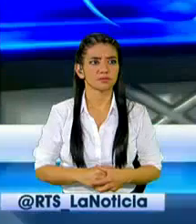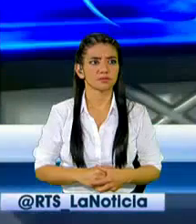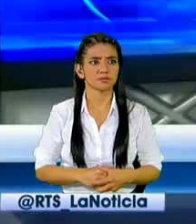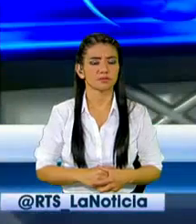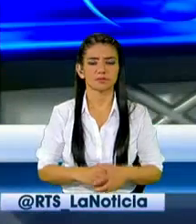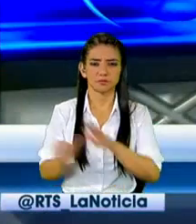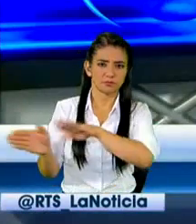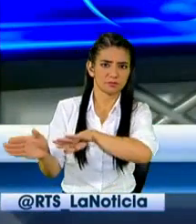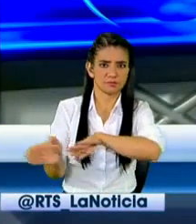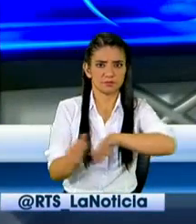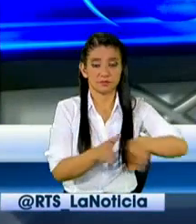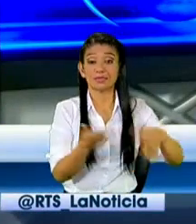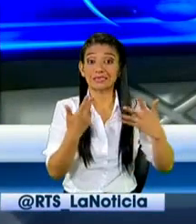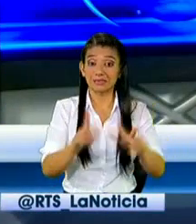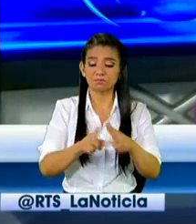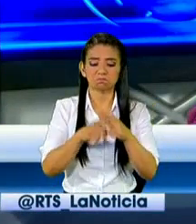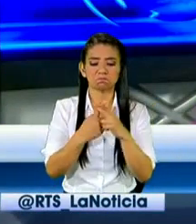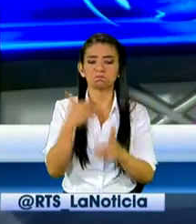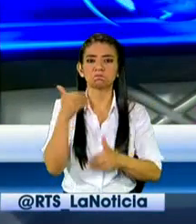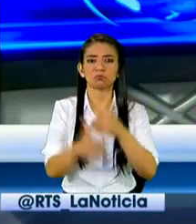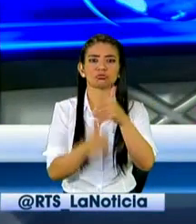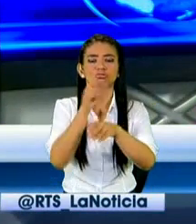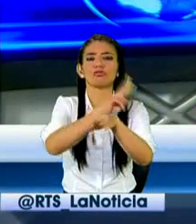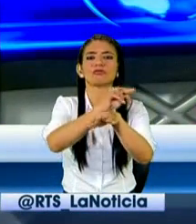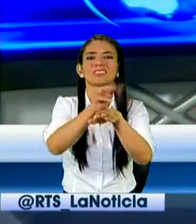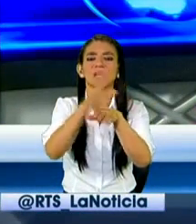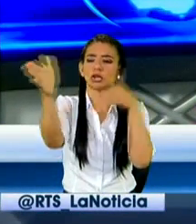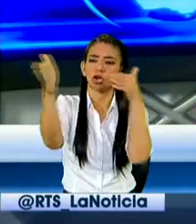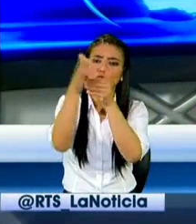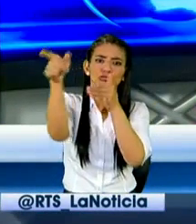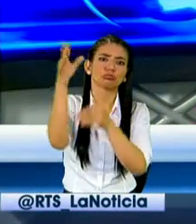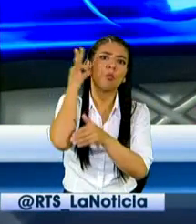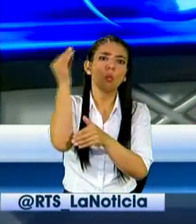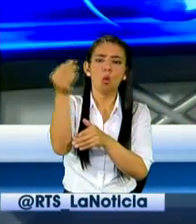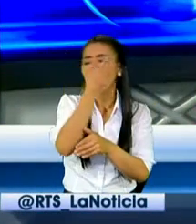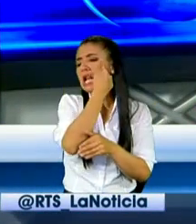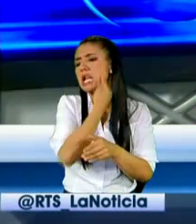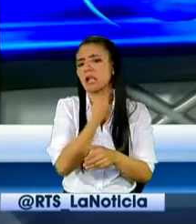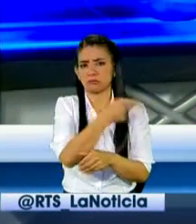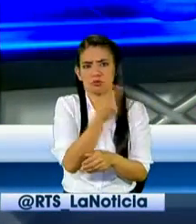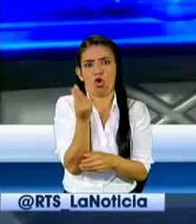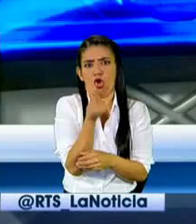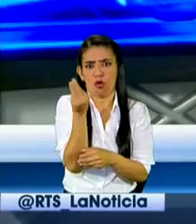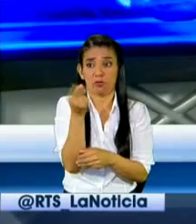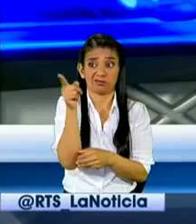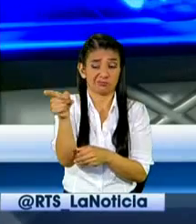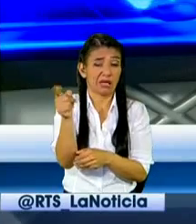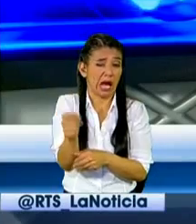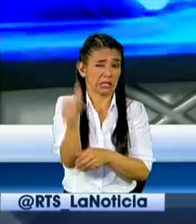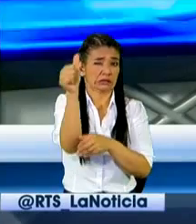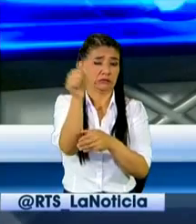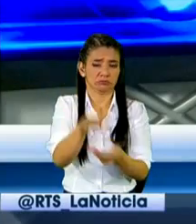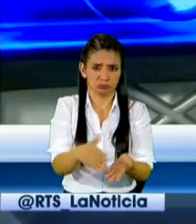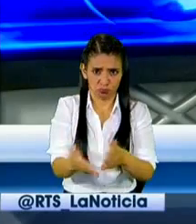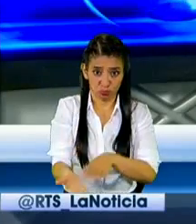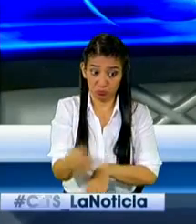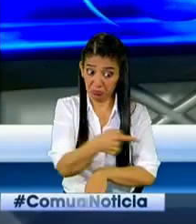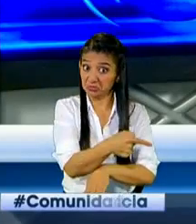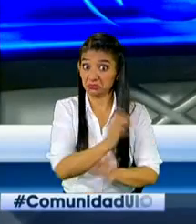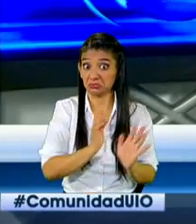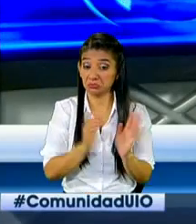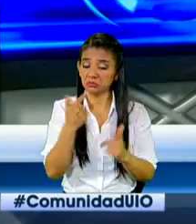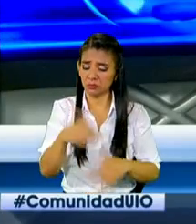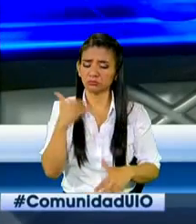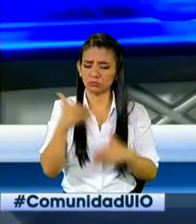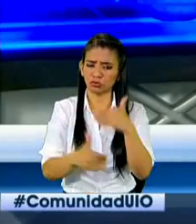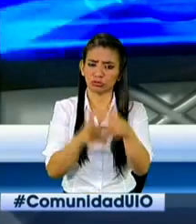Se abrió instrucción fiscal en contra de la mujer acusada de cortar el rostro de una joven. Ella enfrenta el delito de tentativa de homicidio y está procesada